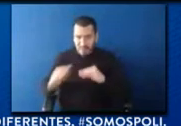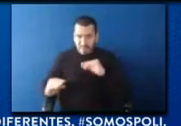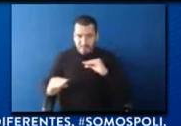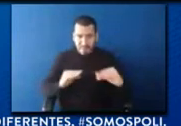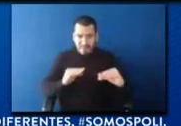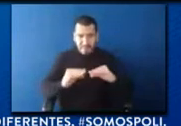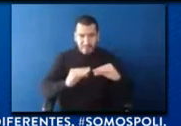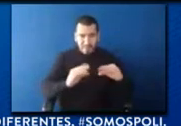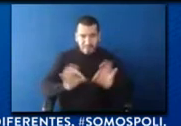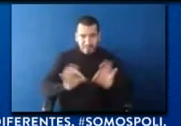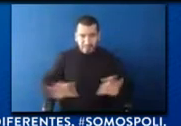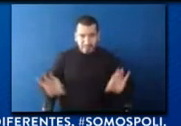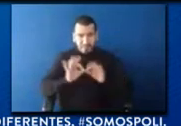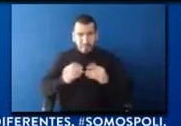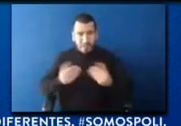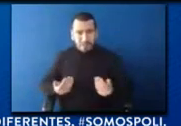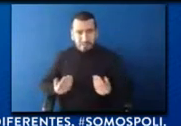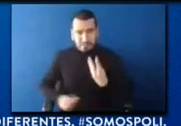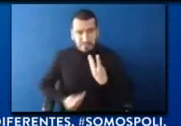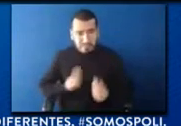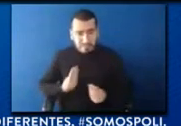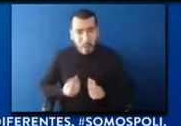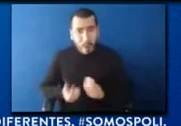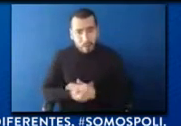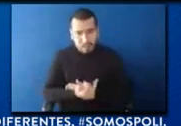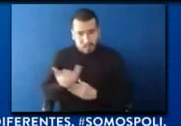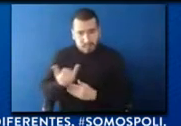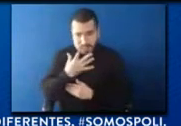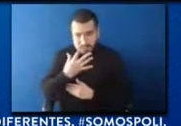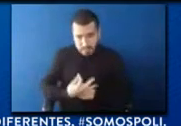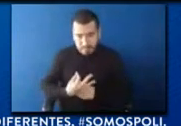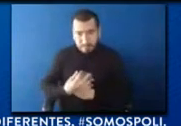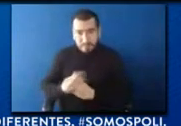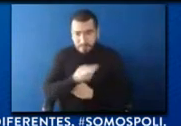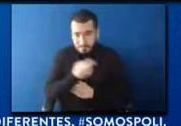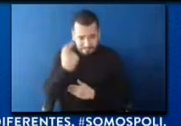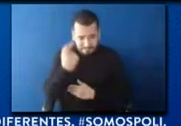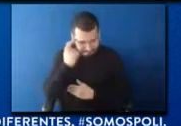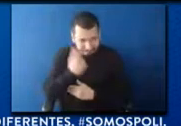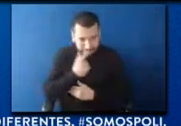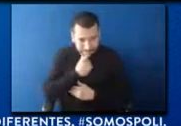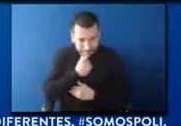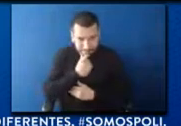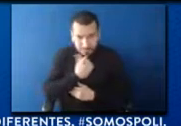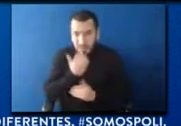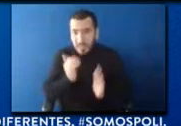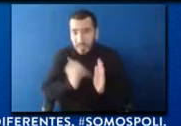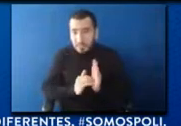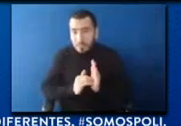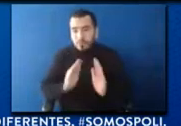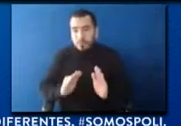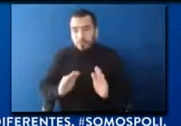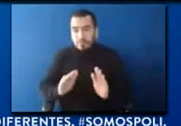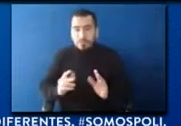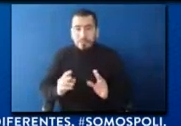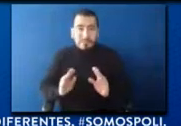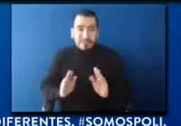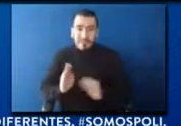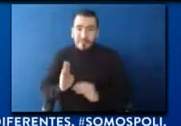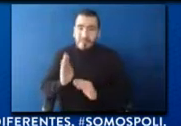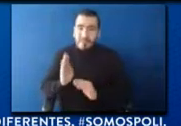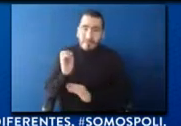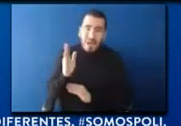importante que esto es donde toma mucha relevancia. Si ustedes revisan, por ejemplo, el canal móvil, la banca móvil, el